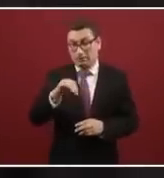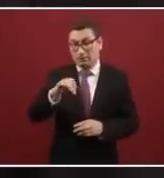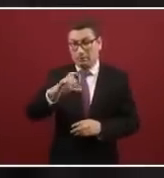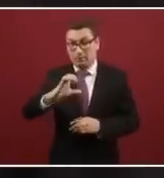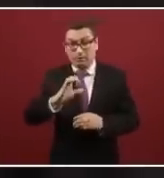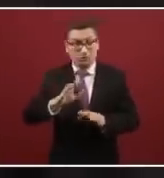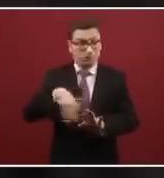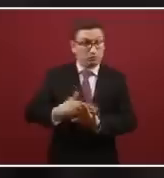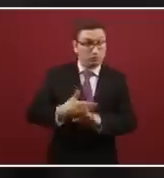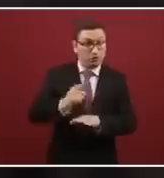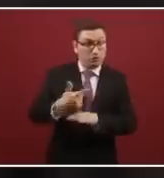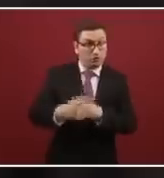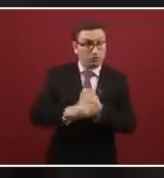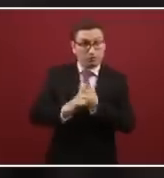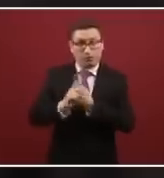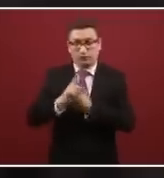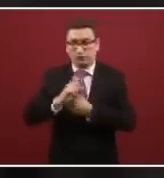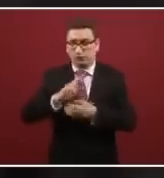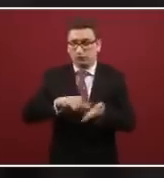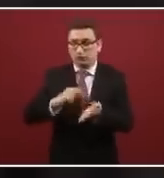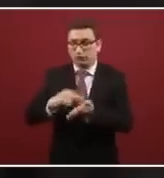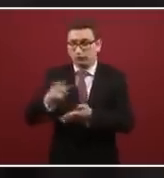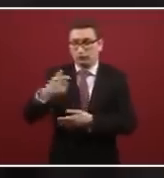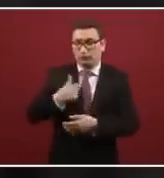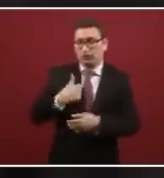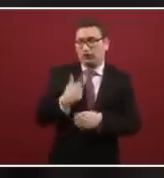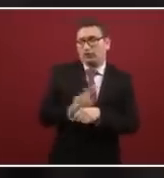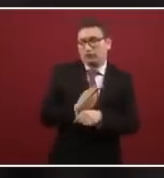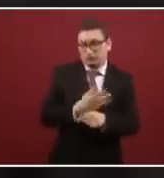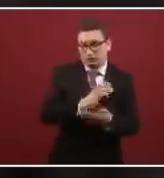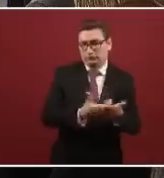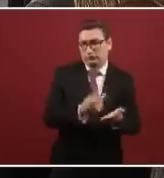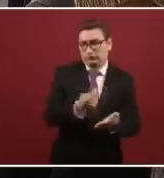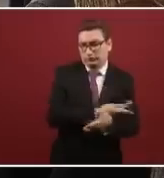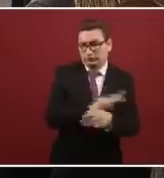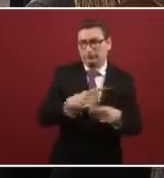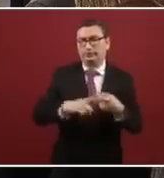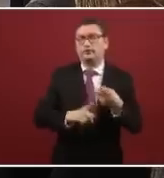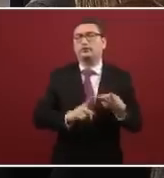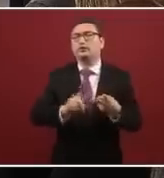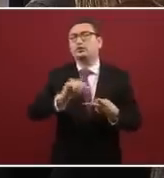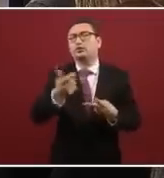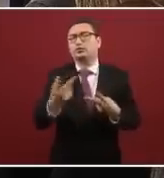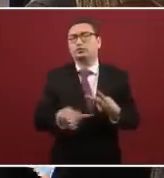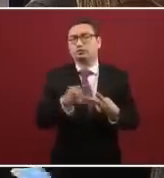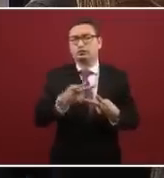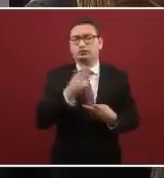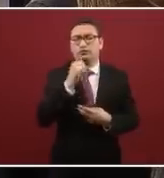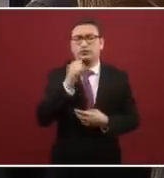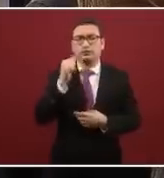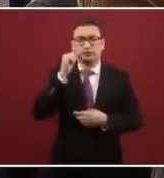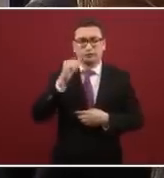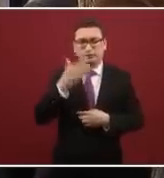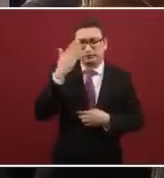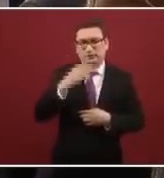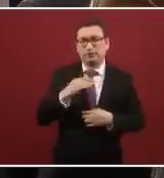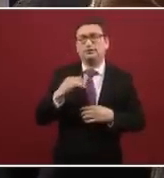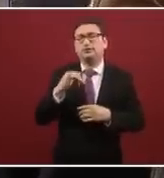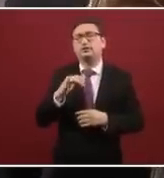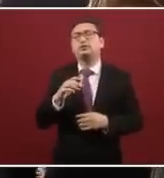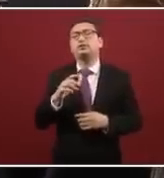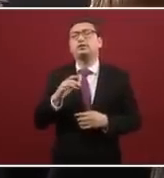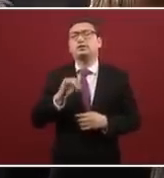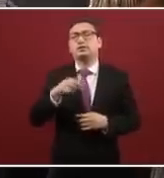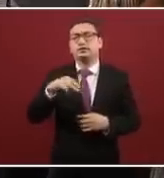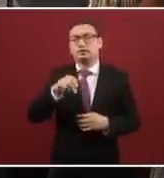¿Y qué va a pasar exactamente con estos contratos? Y por otro lado, preguntarle también, ayer el Instituto Nacional de Transparencia ordenó